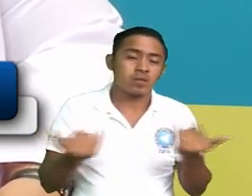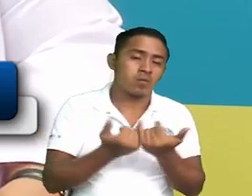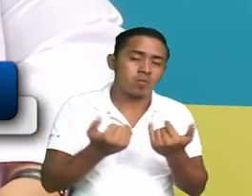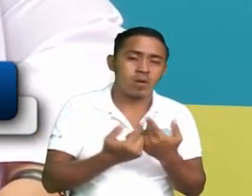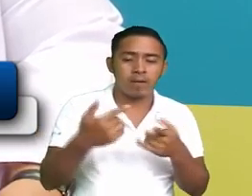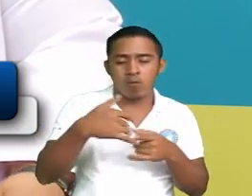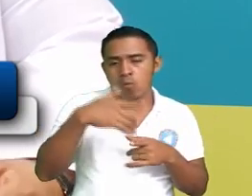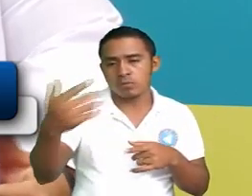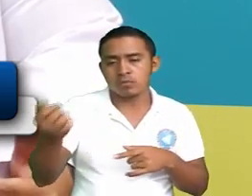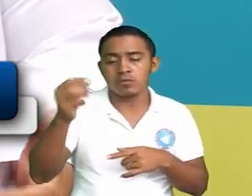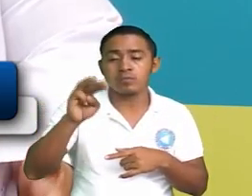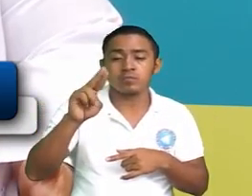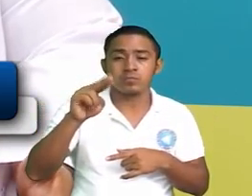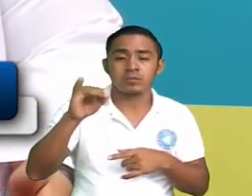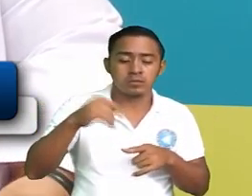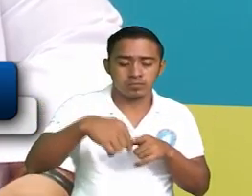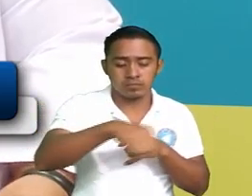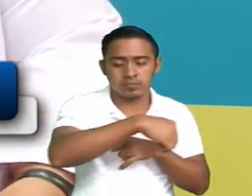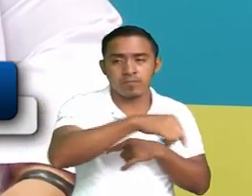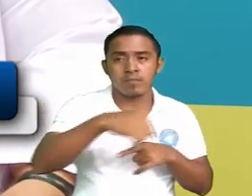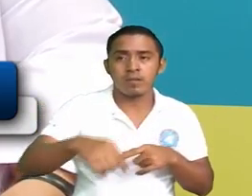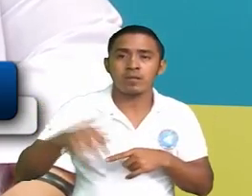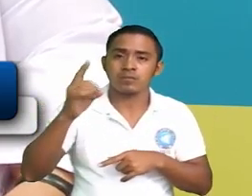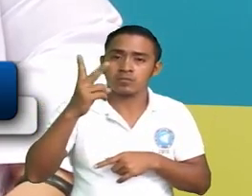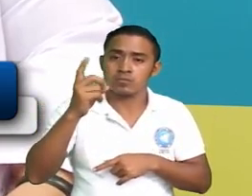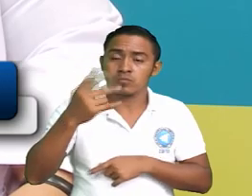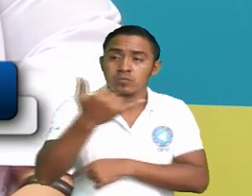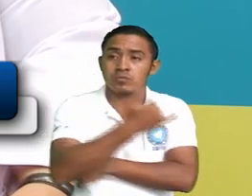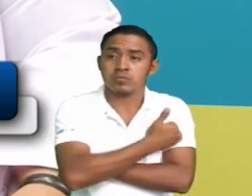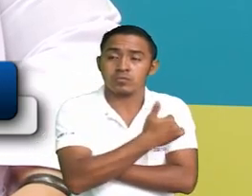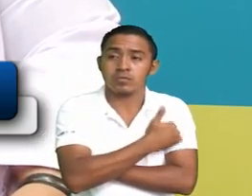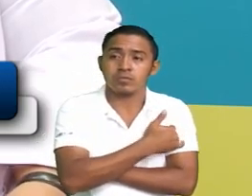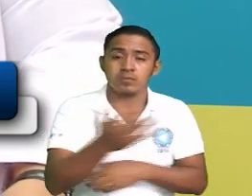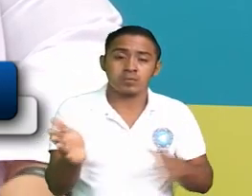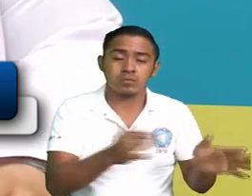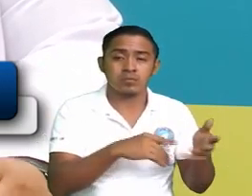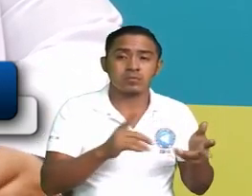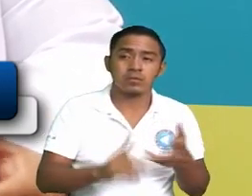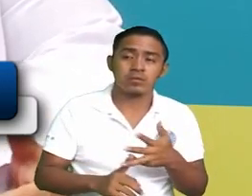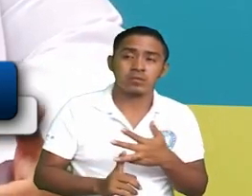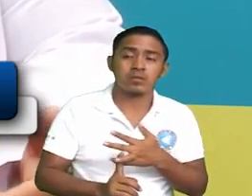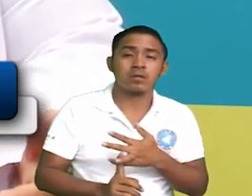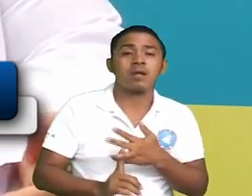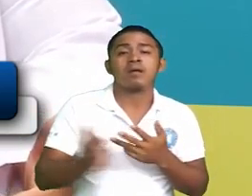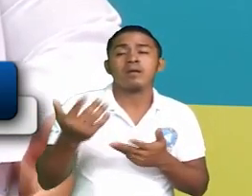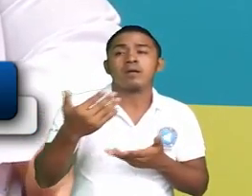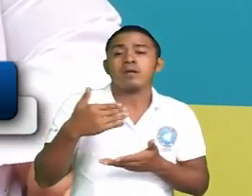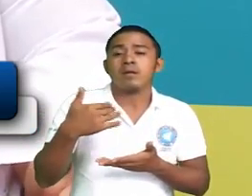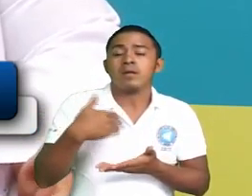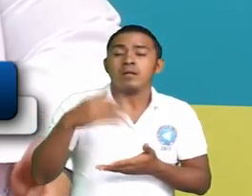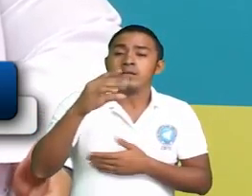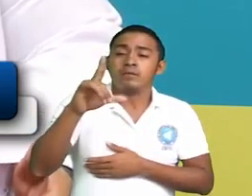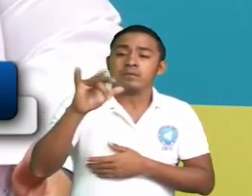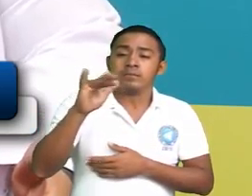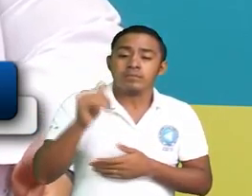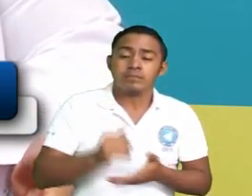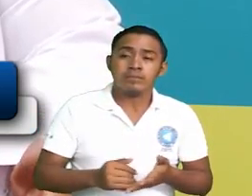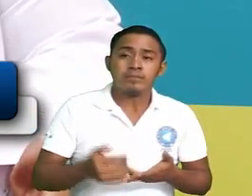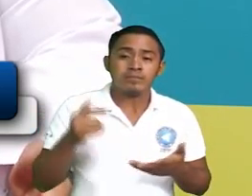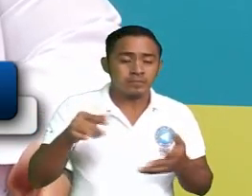Managua. También contamos con 12 hospitales, ¿verdad? Y clínicas previsionales, en el cual también se garantiza de